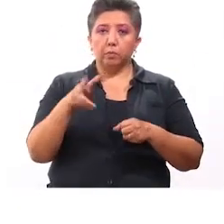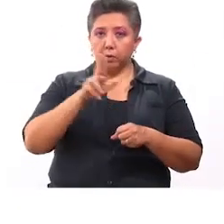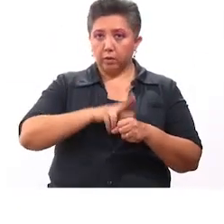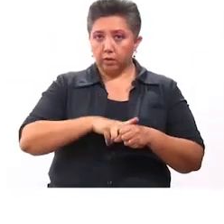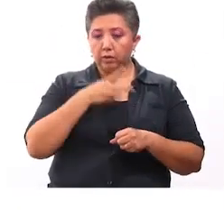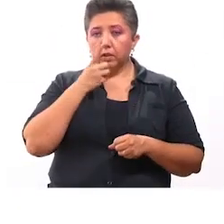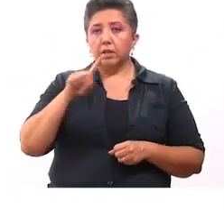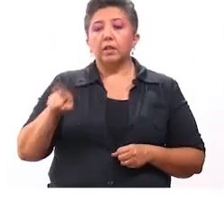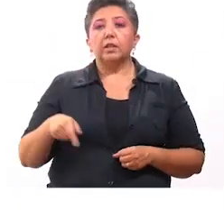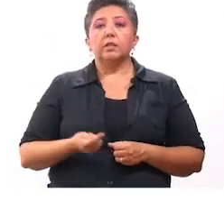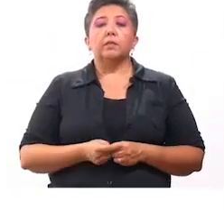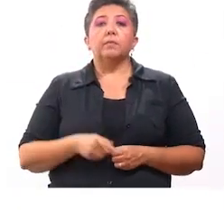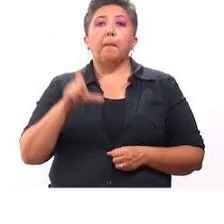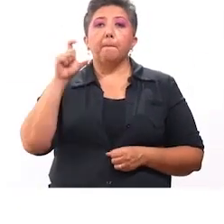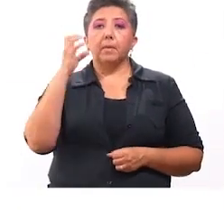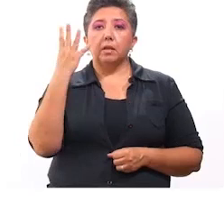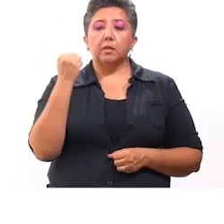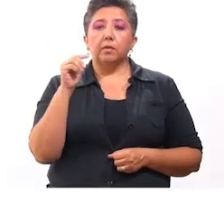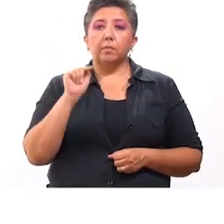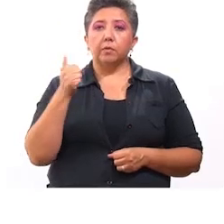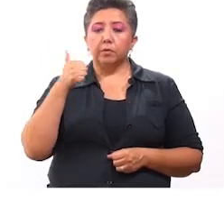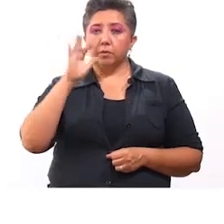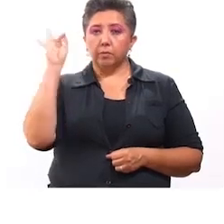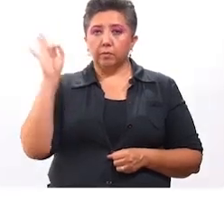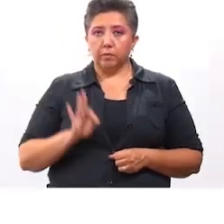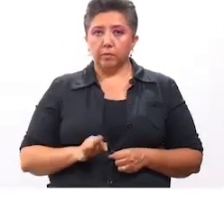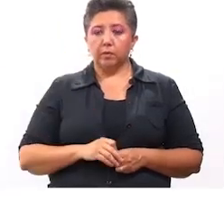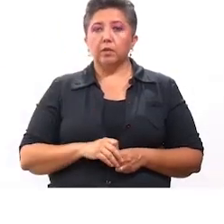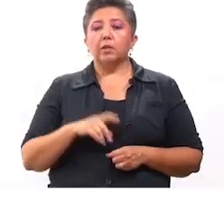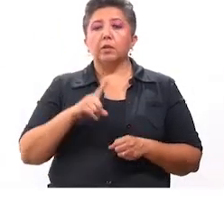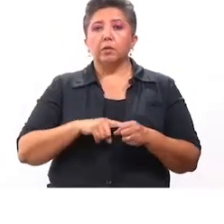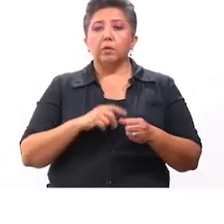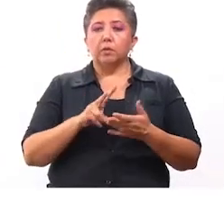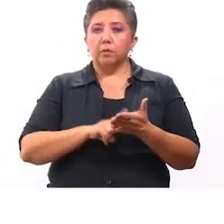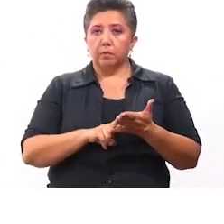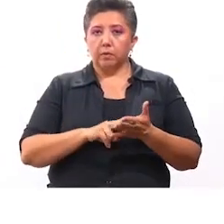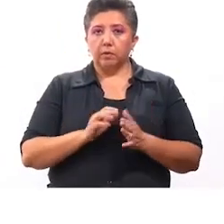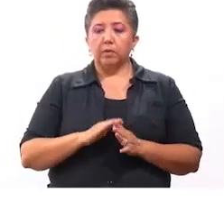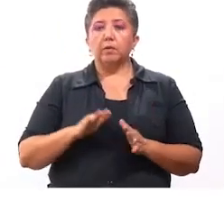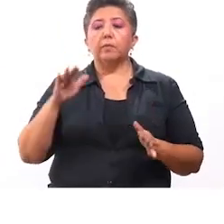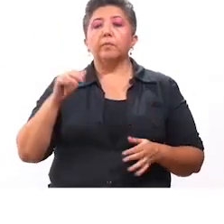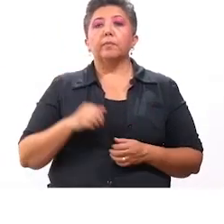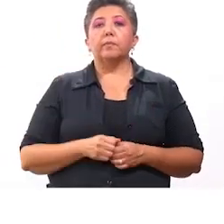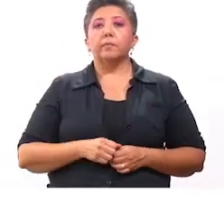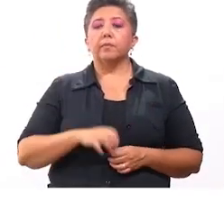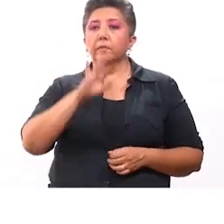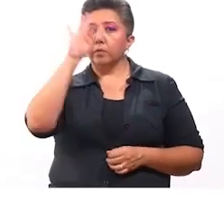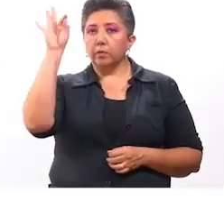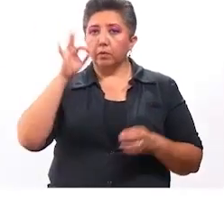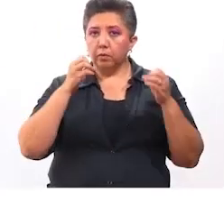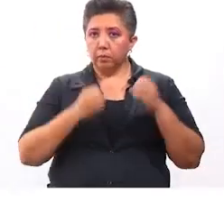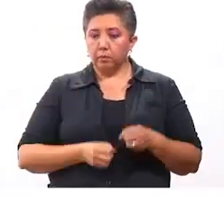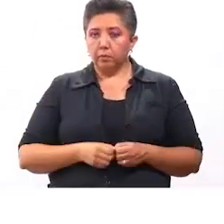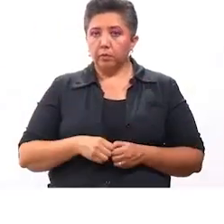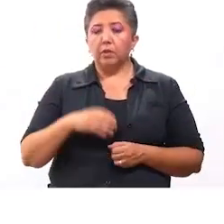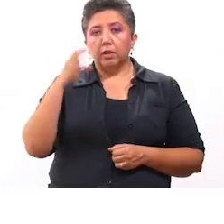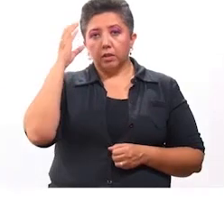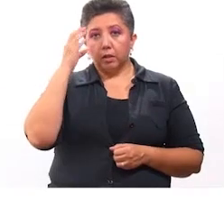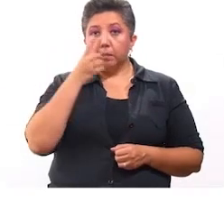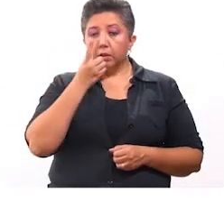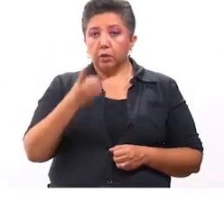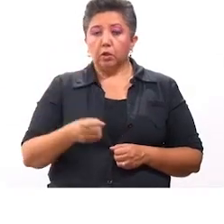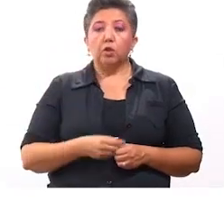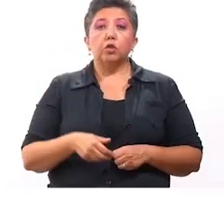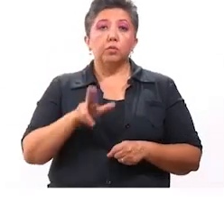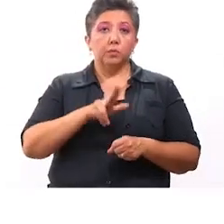COVID y no COVID es del 29.6%, se encuentra en color verde y en ascenso. El porcentaje de ocupación de camas de